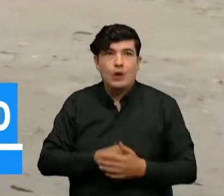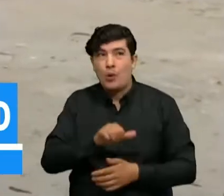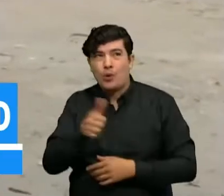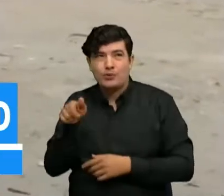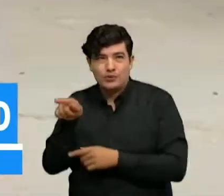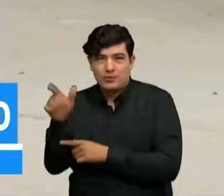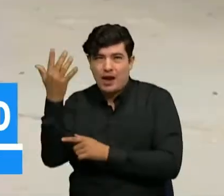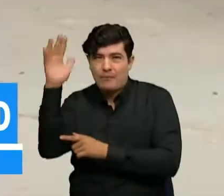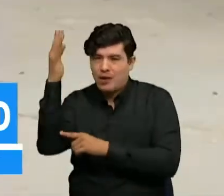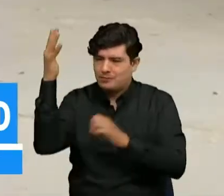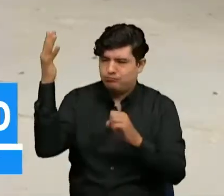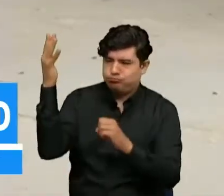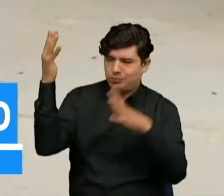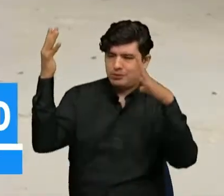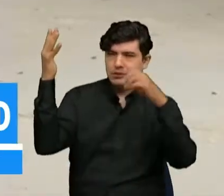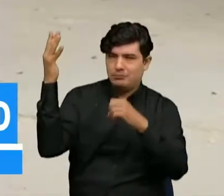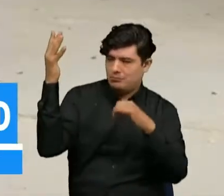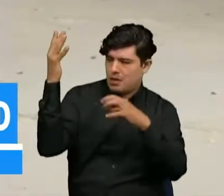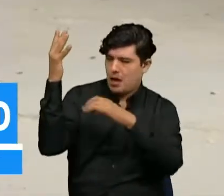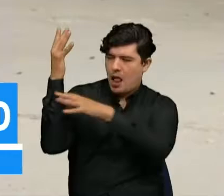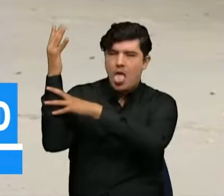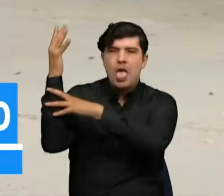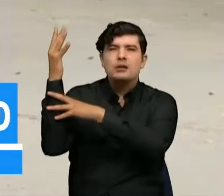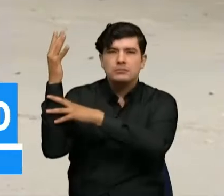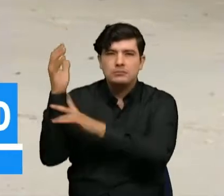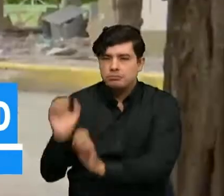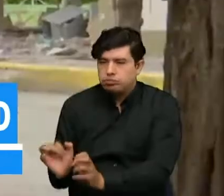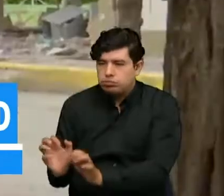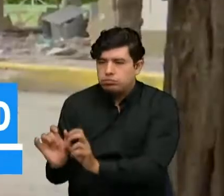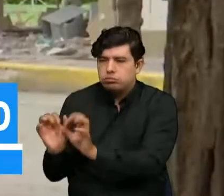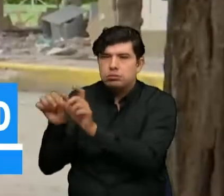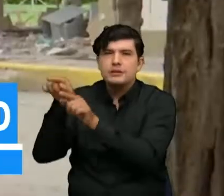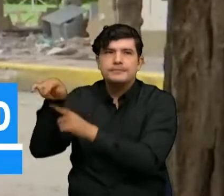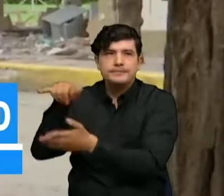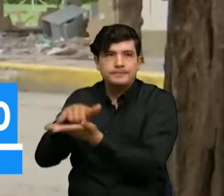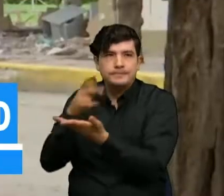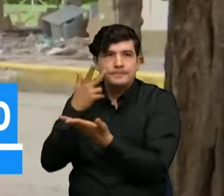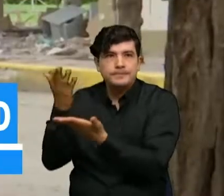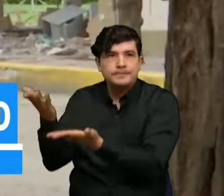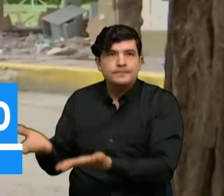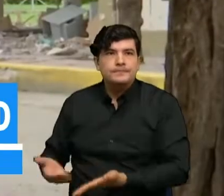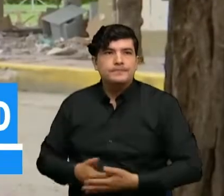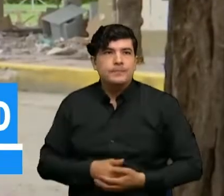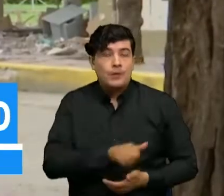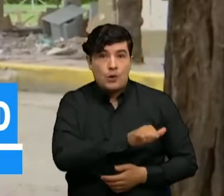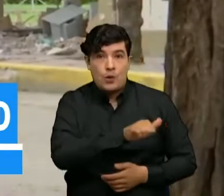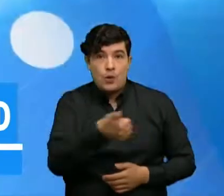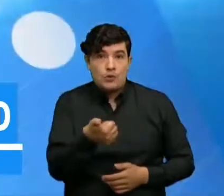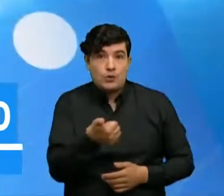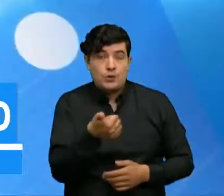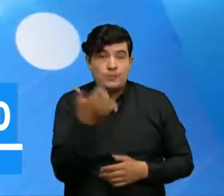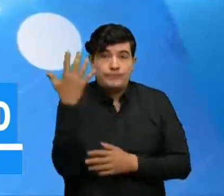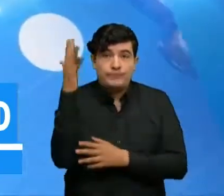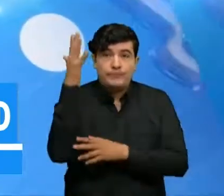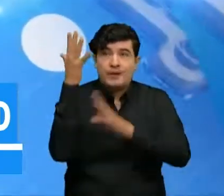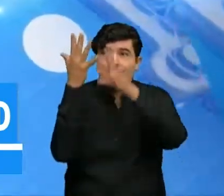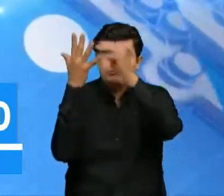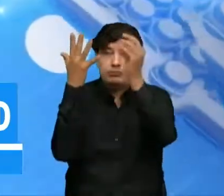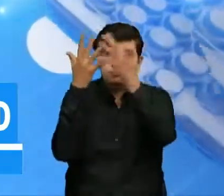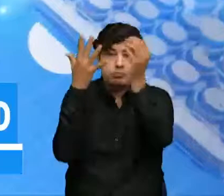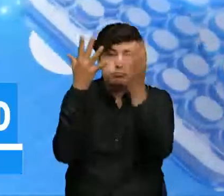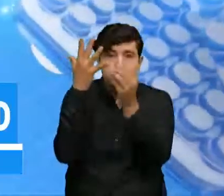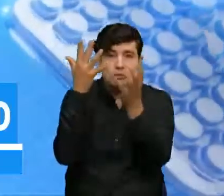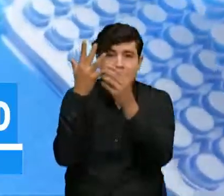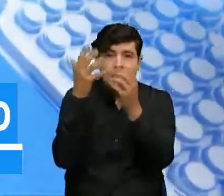árboles quemados detallan la magnitud del fuego que terminó incinerando lo que encontró a su paso. El resto de árboles fueron deshojados por la onda